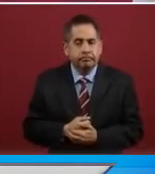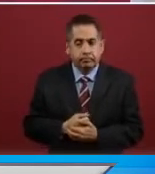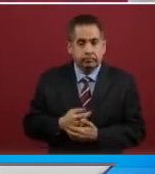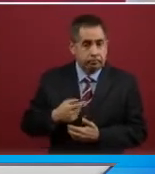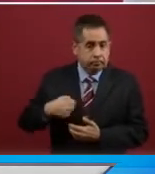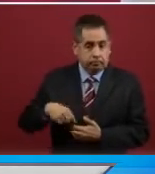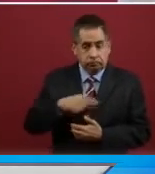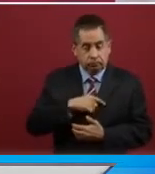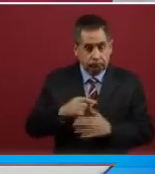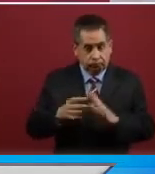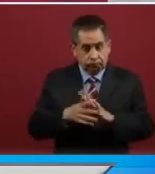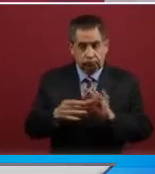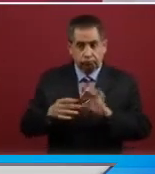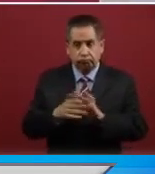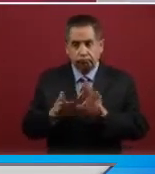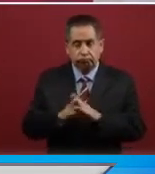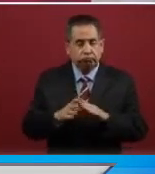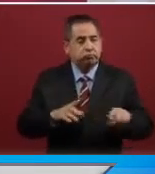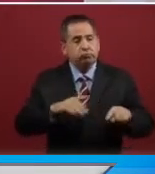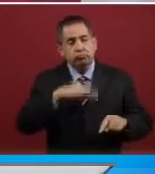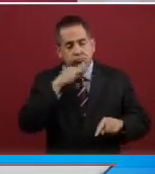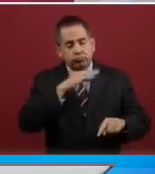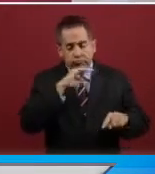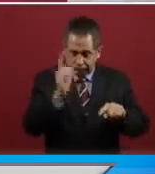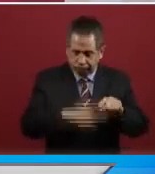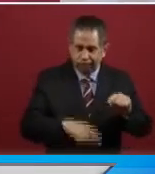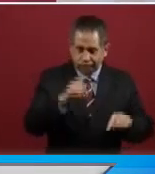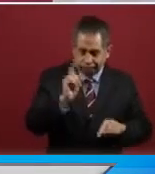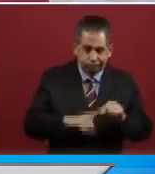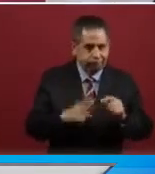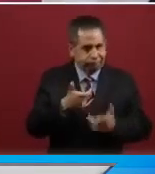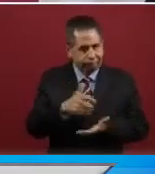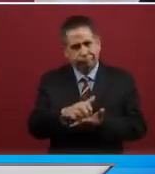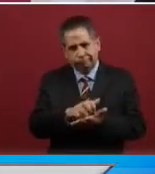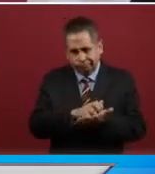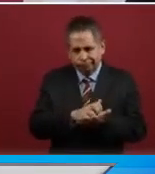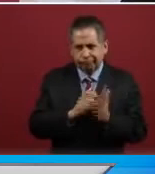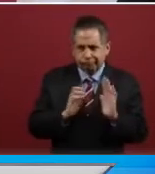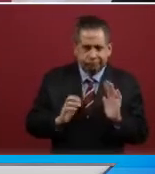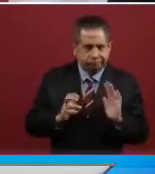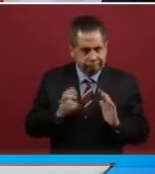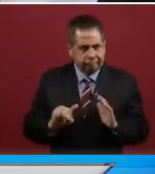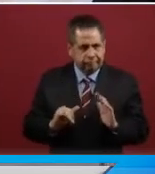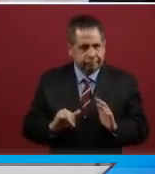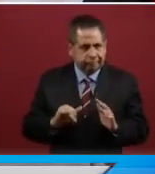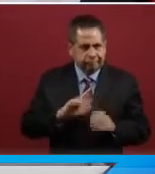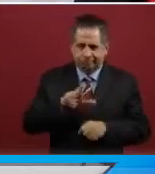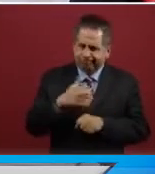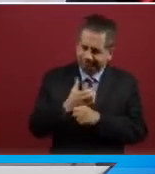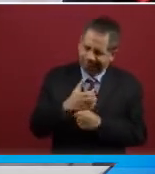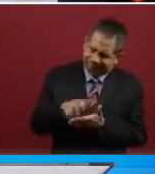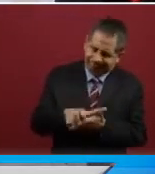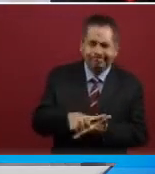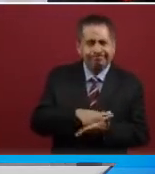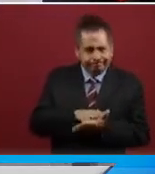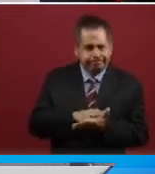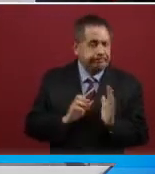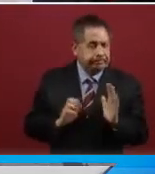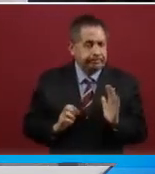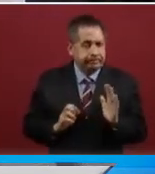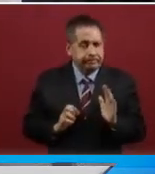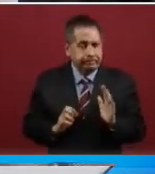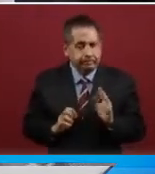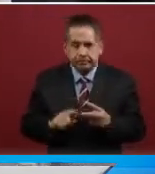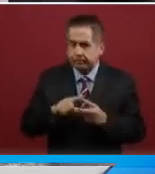estado hablando del combate a la corrupción y de la austeridad republicana, que son